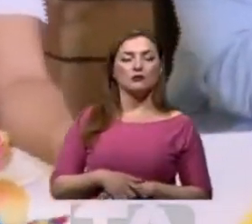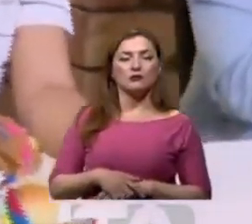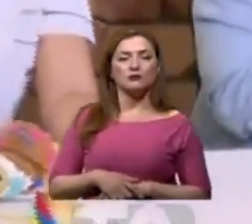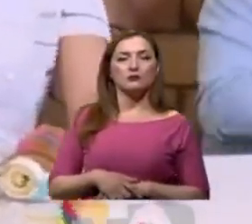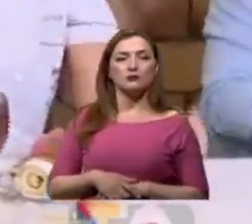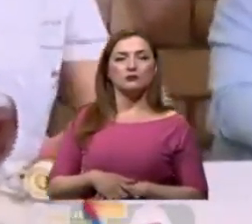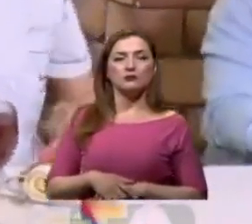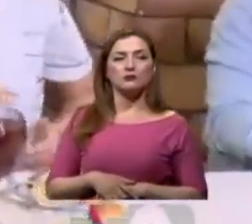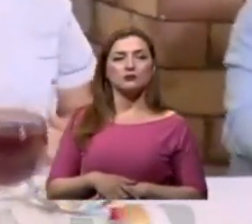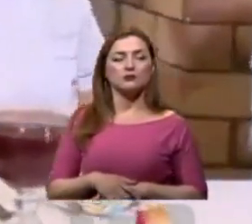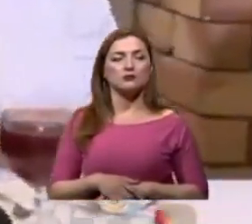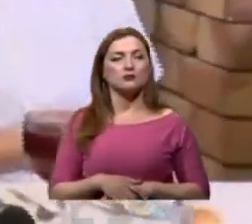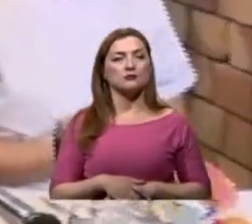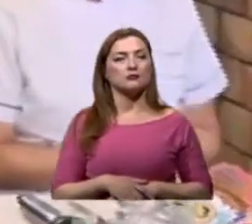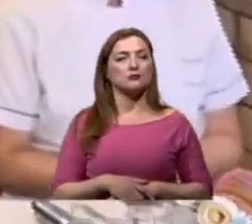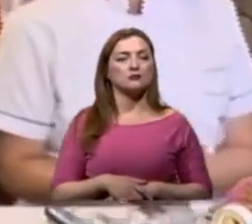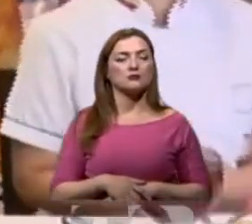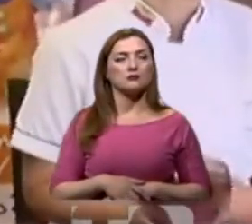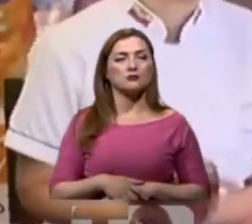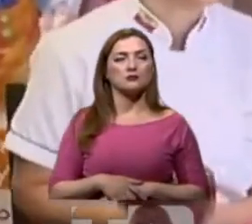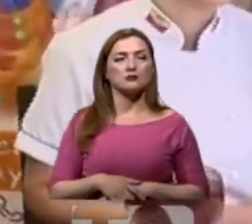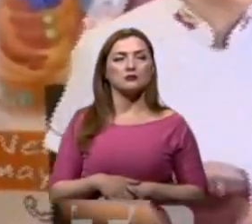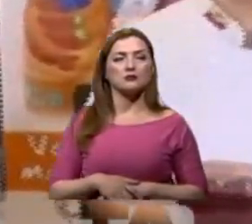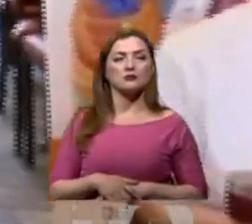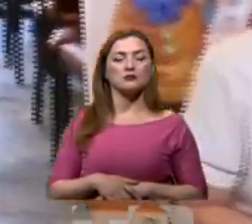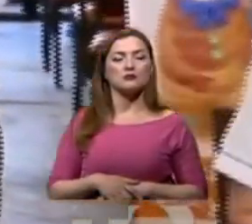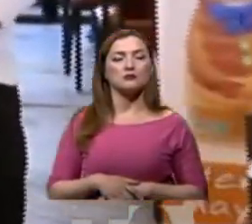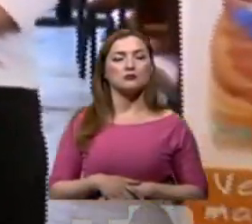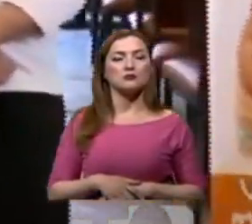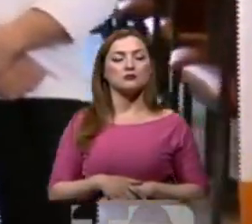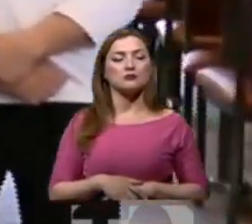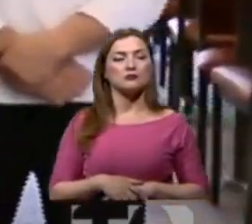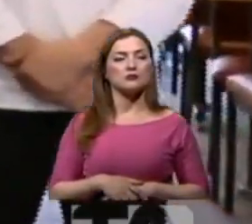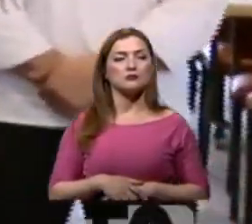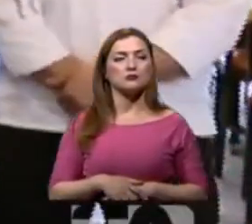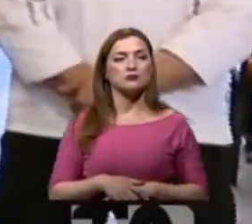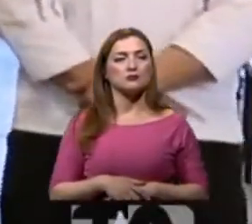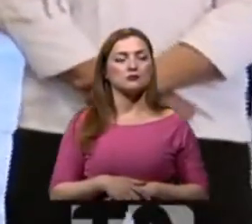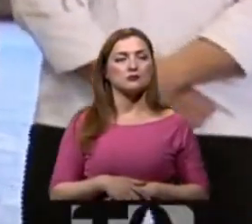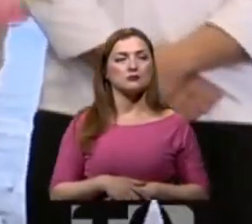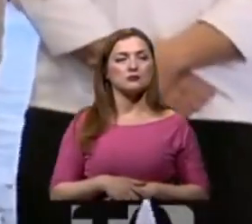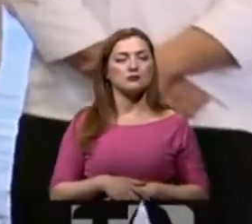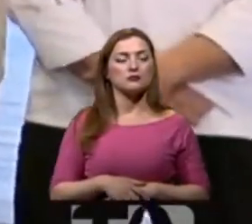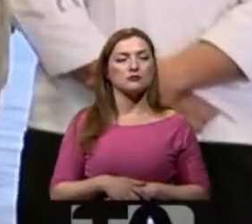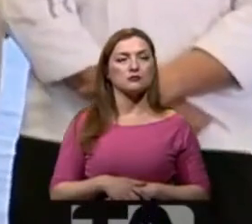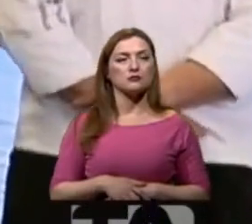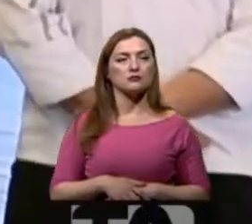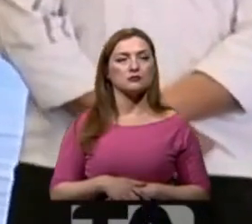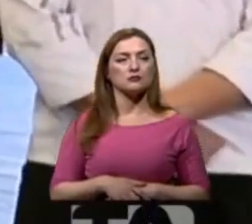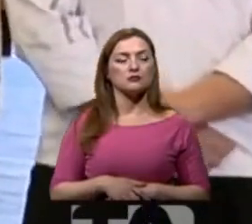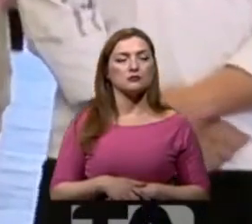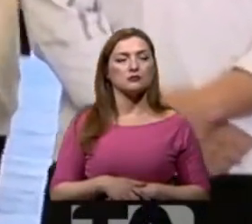8.5 la calificación de la chef Titi para la guagua de La Tortilla. Escuchen a la barra, están